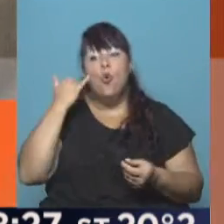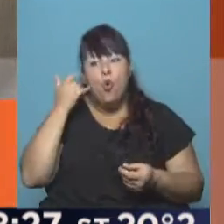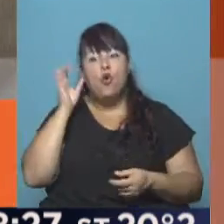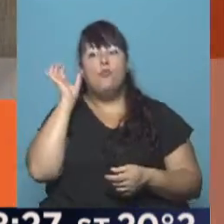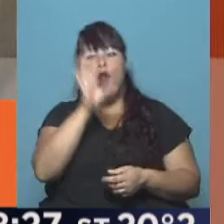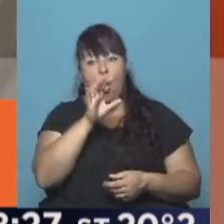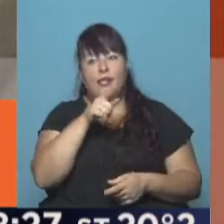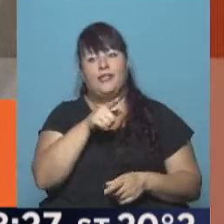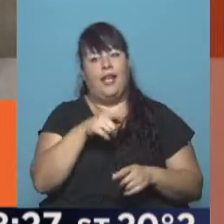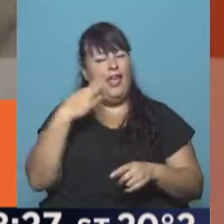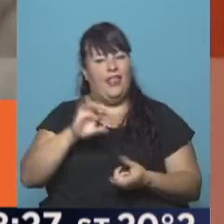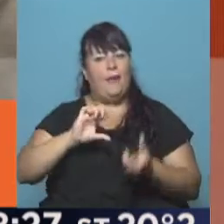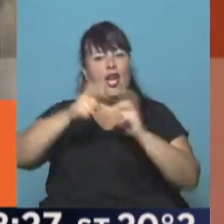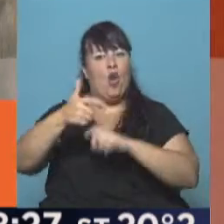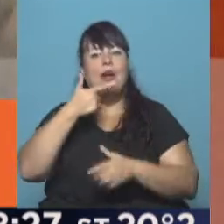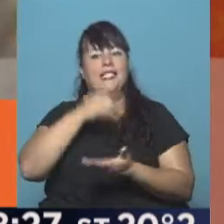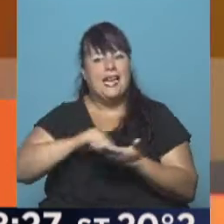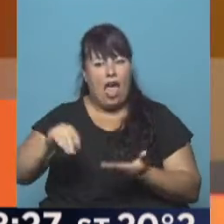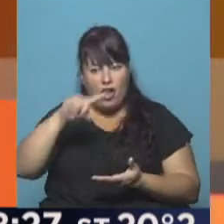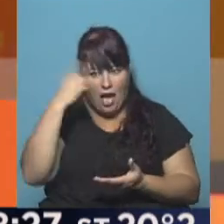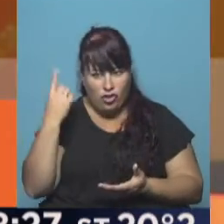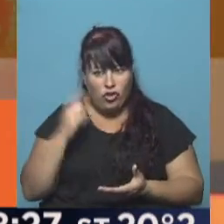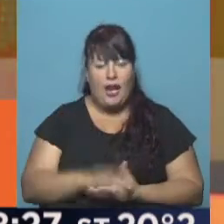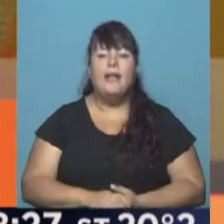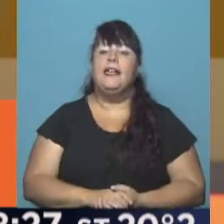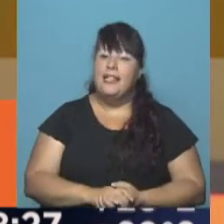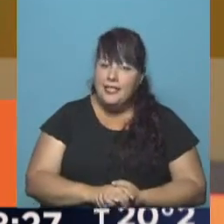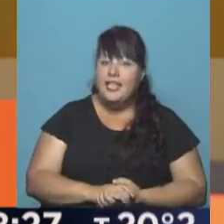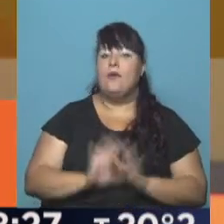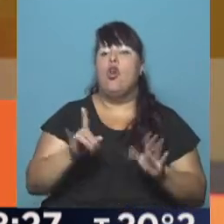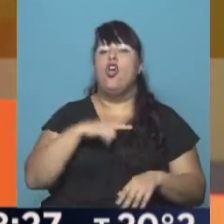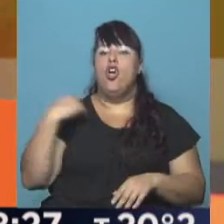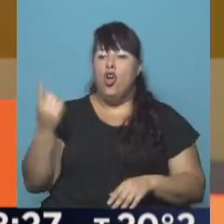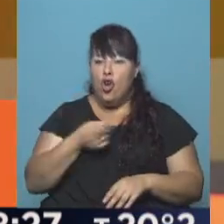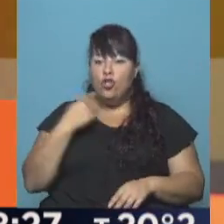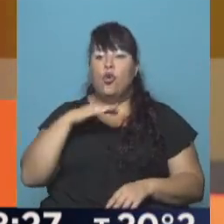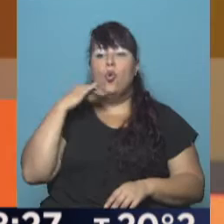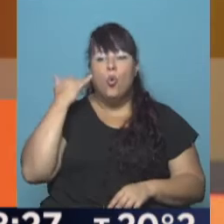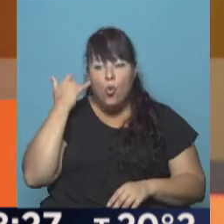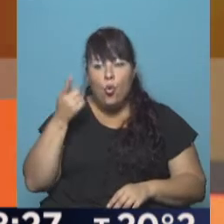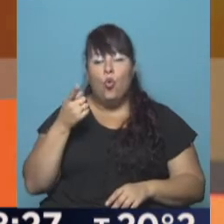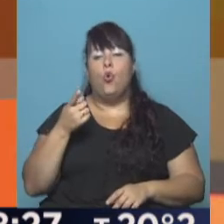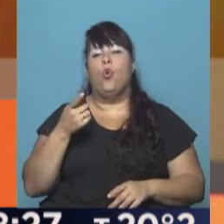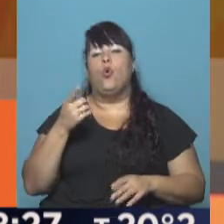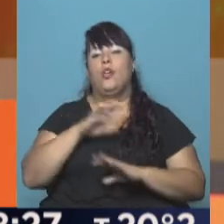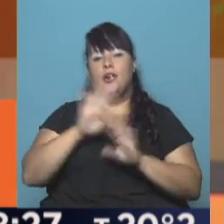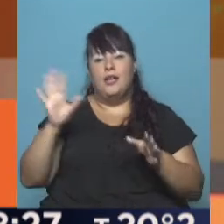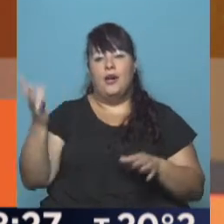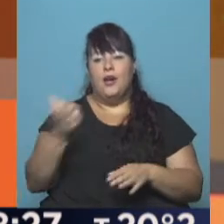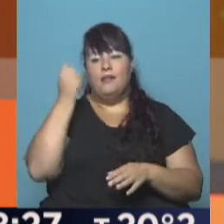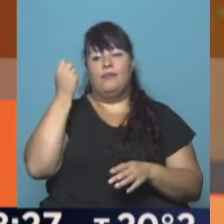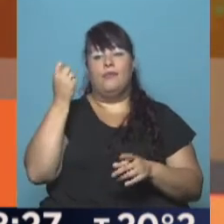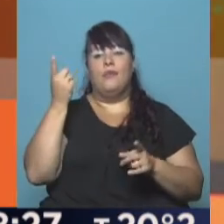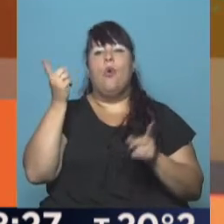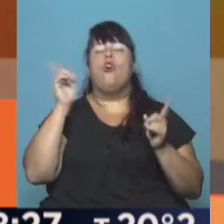una de las provincias que tiene que renovar senadores nacionales sí bueno nosotros en jujuy el hecho de haber recuperado la